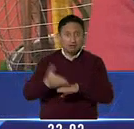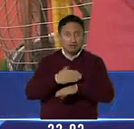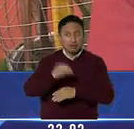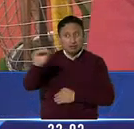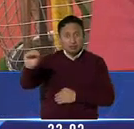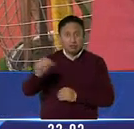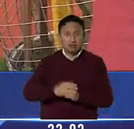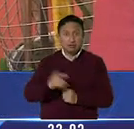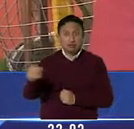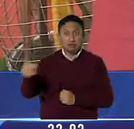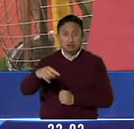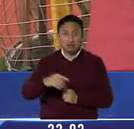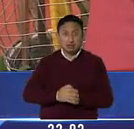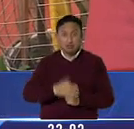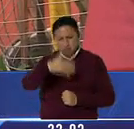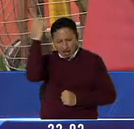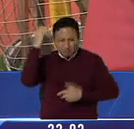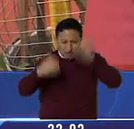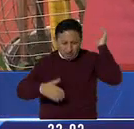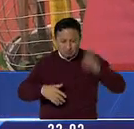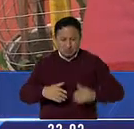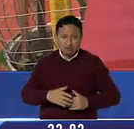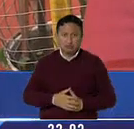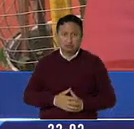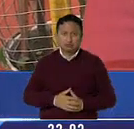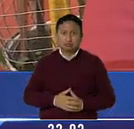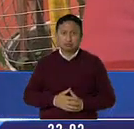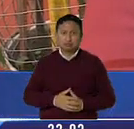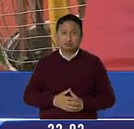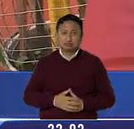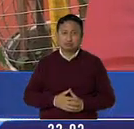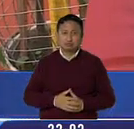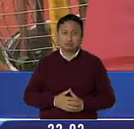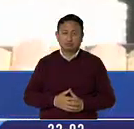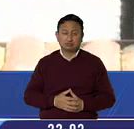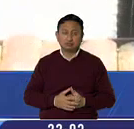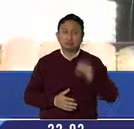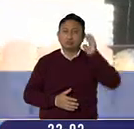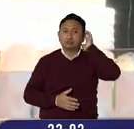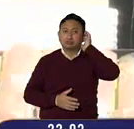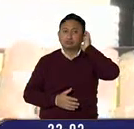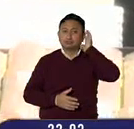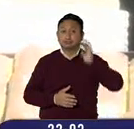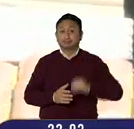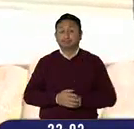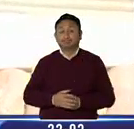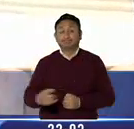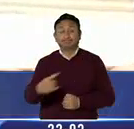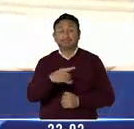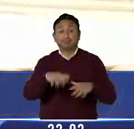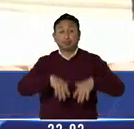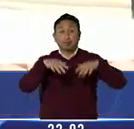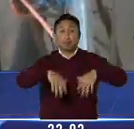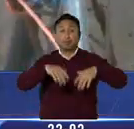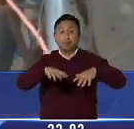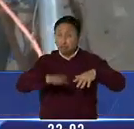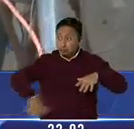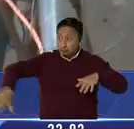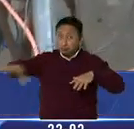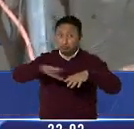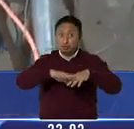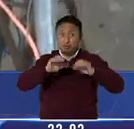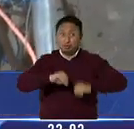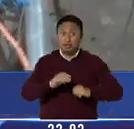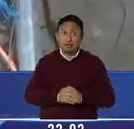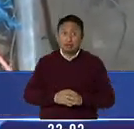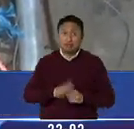pero la señora sale con sus groserías, todo. Que no le pueden hacer nada al perro. Aparentemente el perro no cuenta con el espacio necesario para